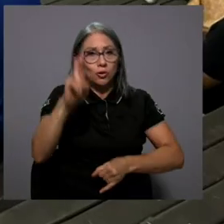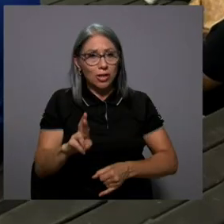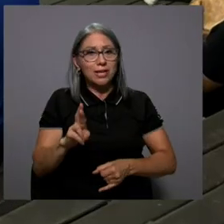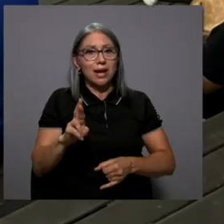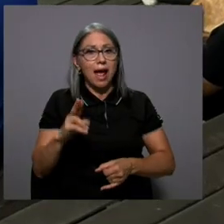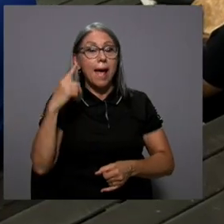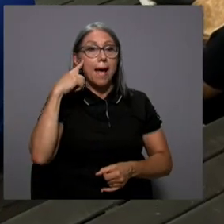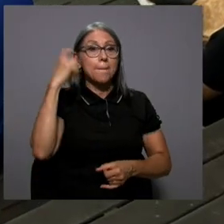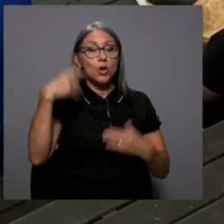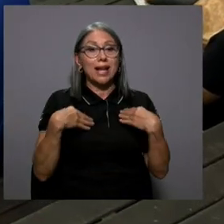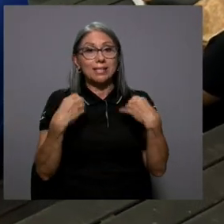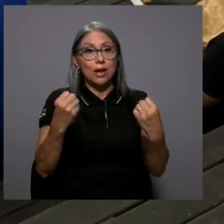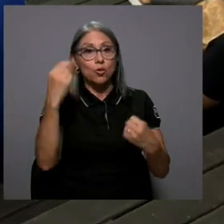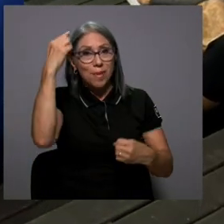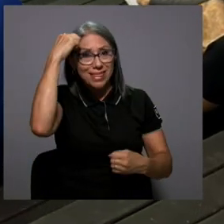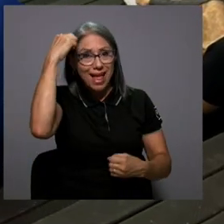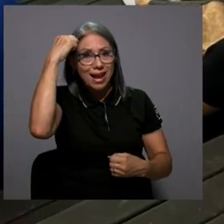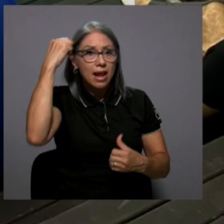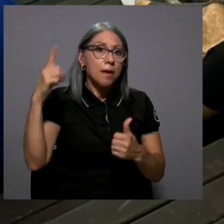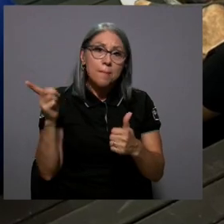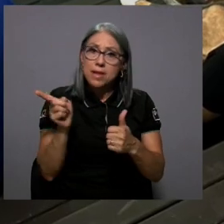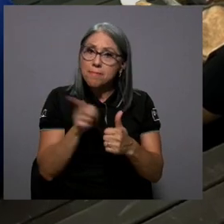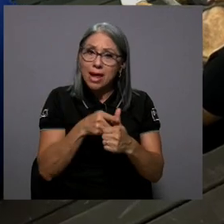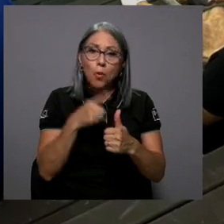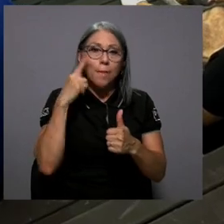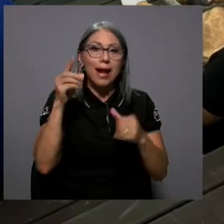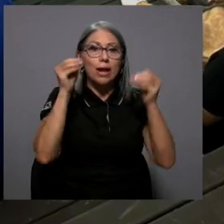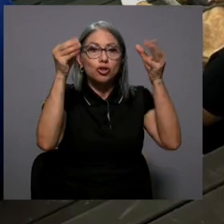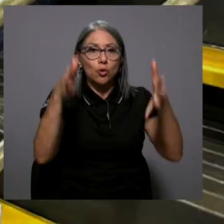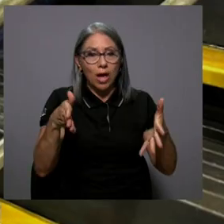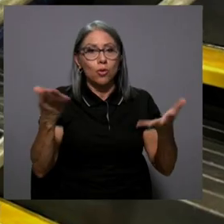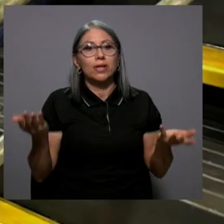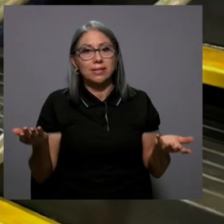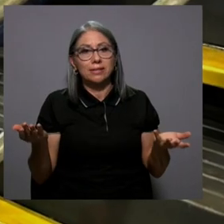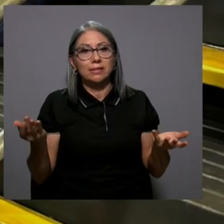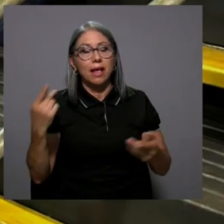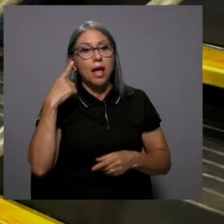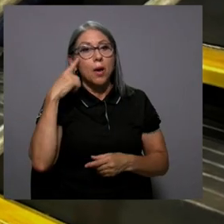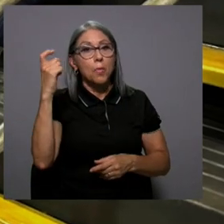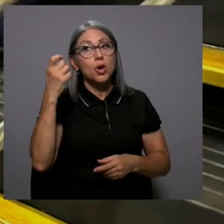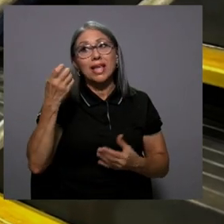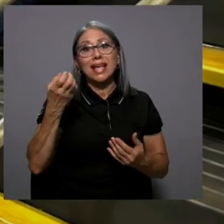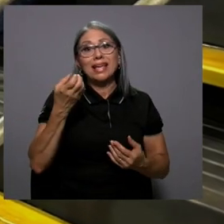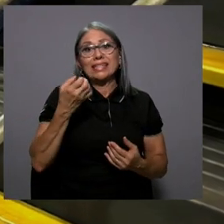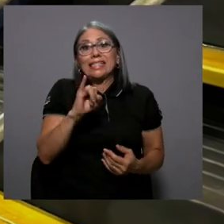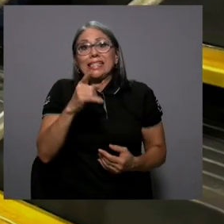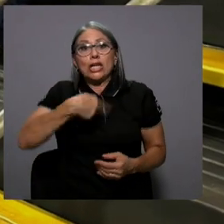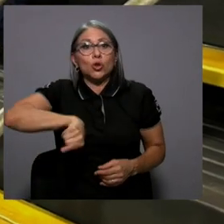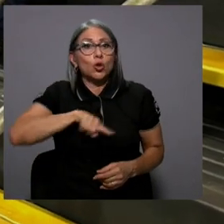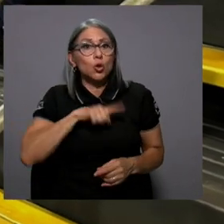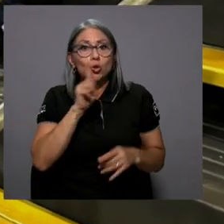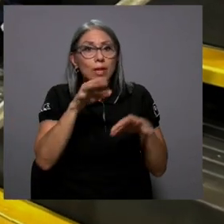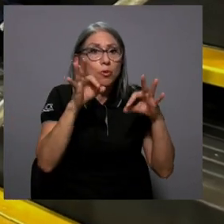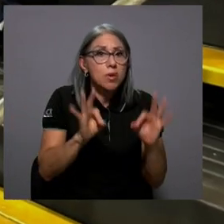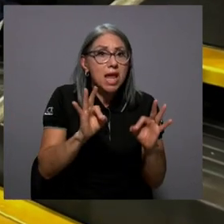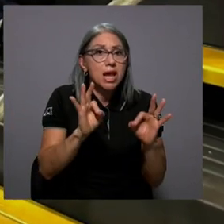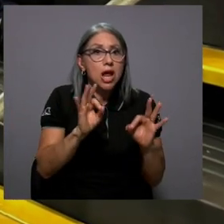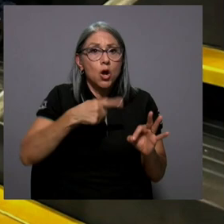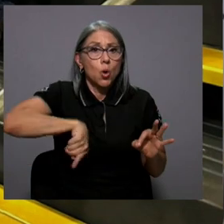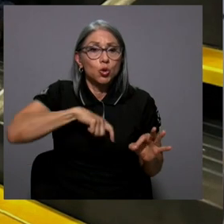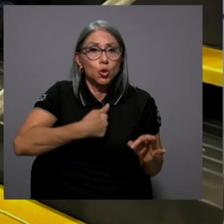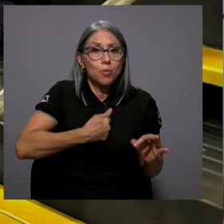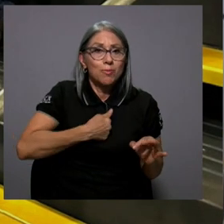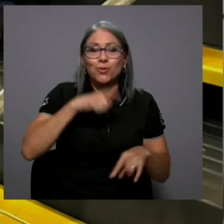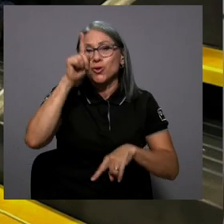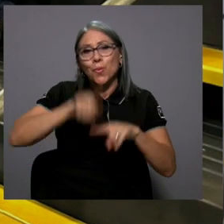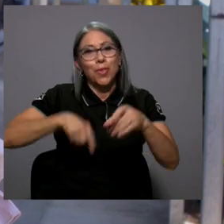Rica, porque la salud mental primeramente va para los educadores, porque si nosotros no estamos bien con nosotros mismos,